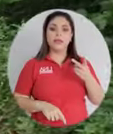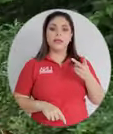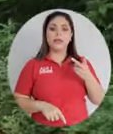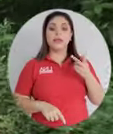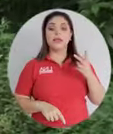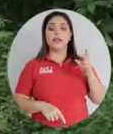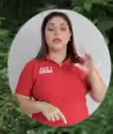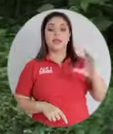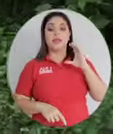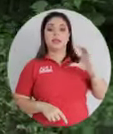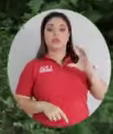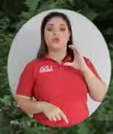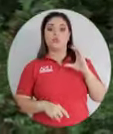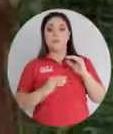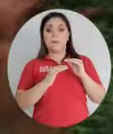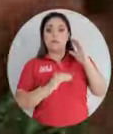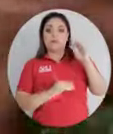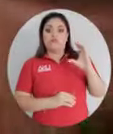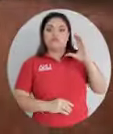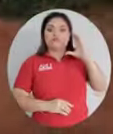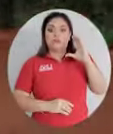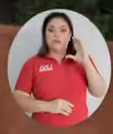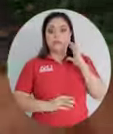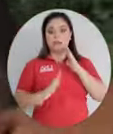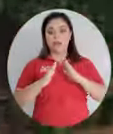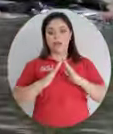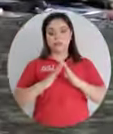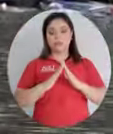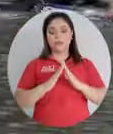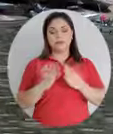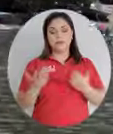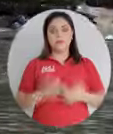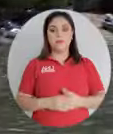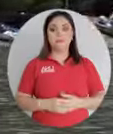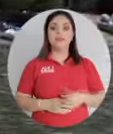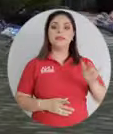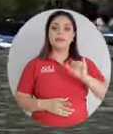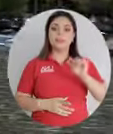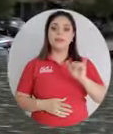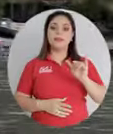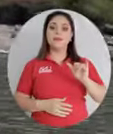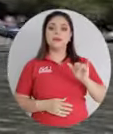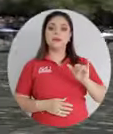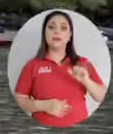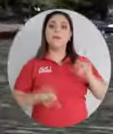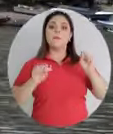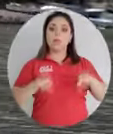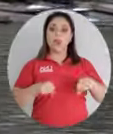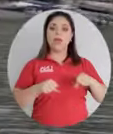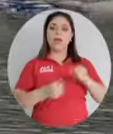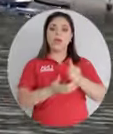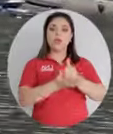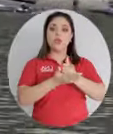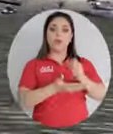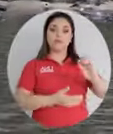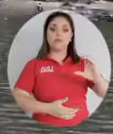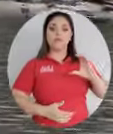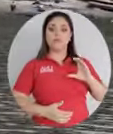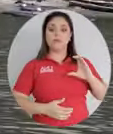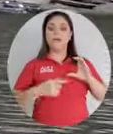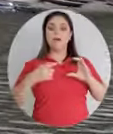reflejar en ingresos mayores en los hogares y en una distribución del ingreso en los hogares